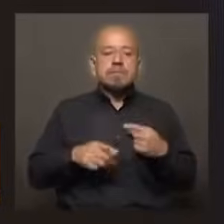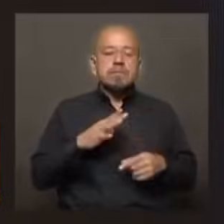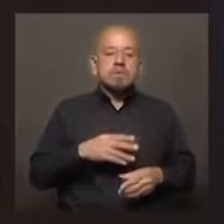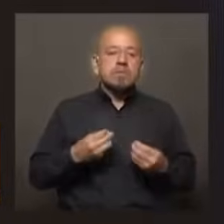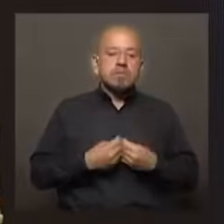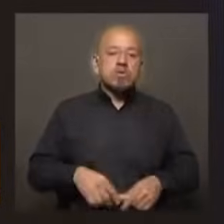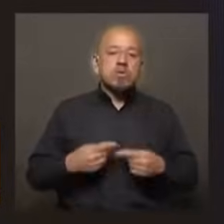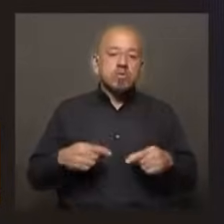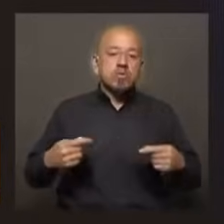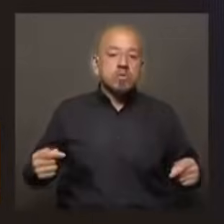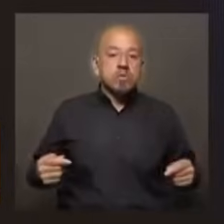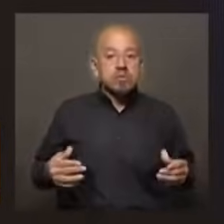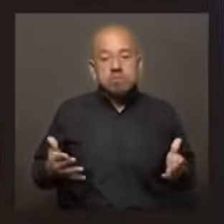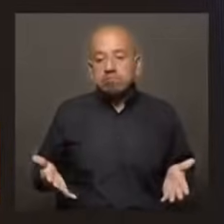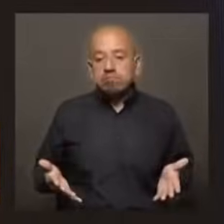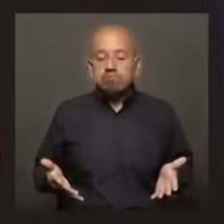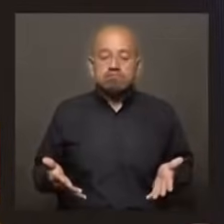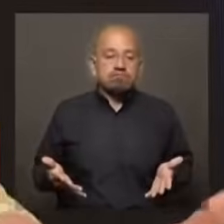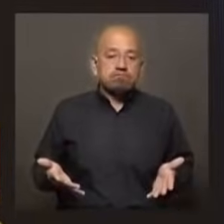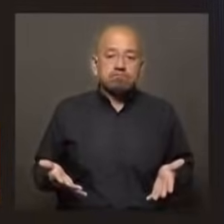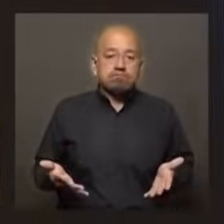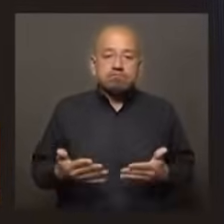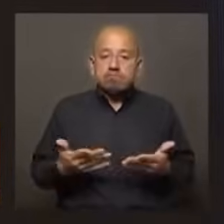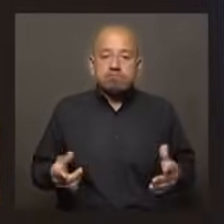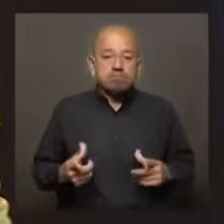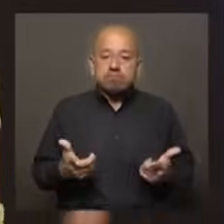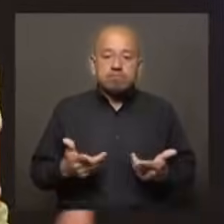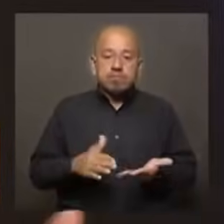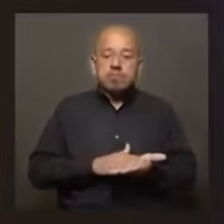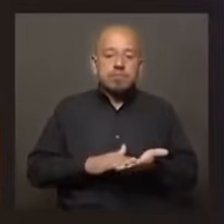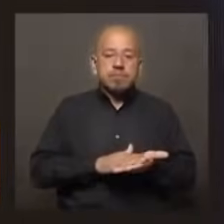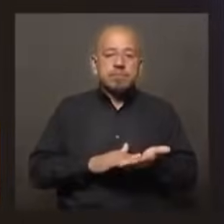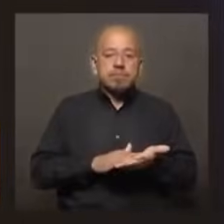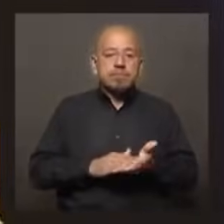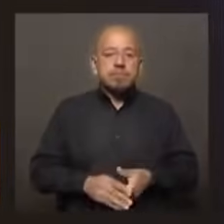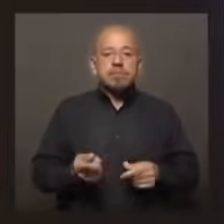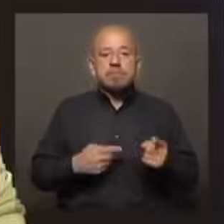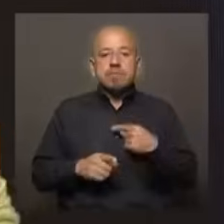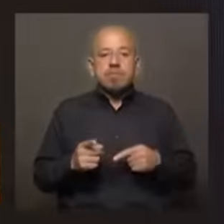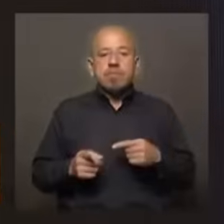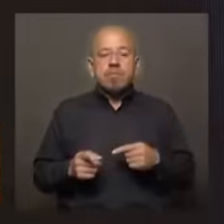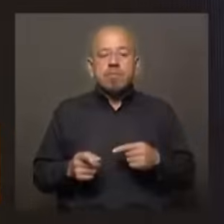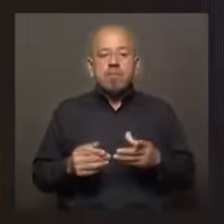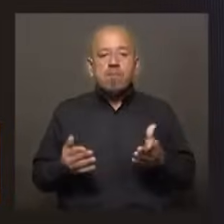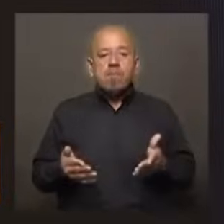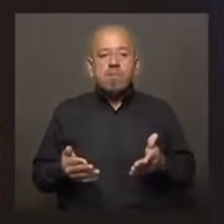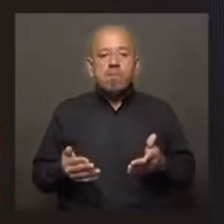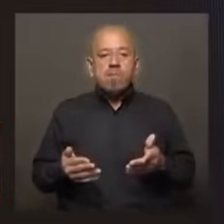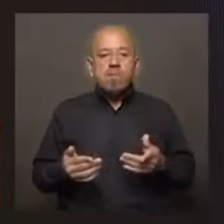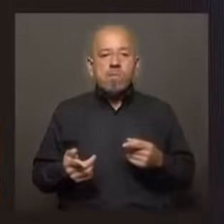de otras cosas. Y hay casos donde no hay nada de eso. No. Entonces, también esto, ¿no? O